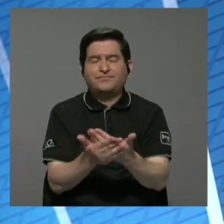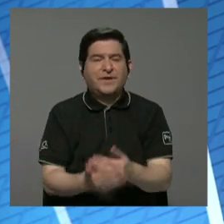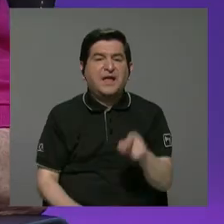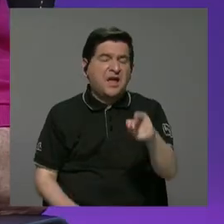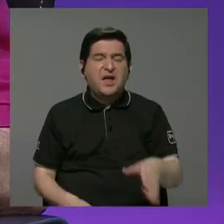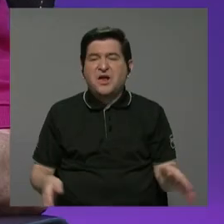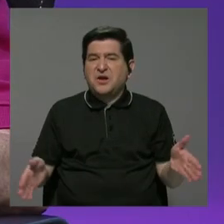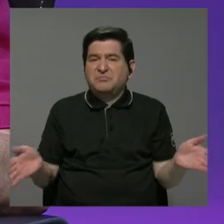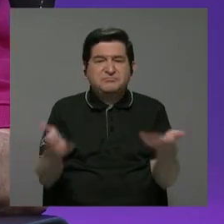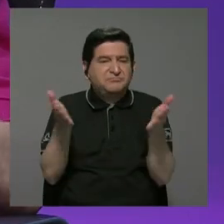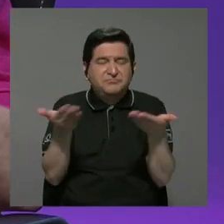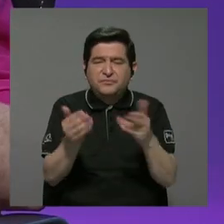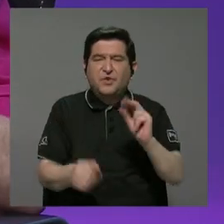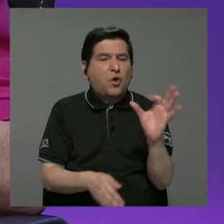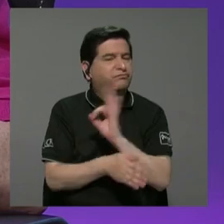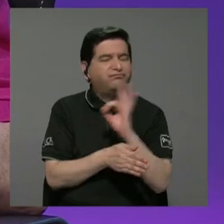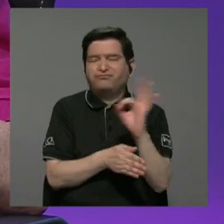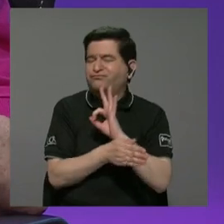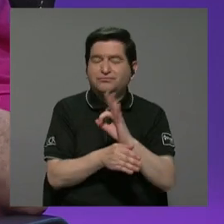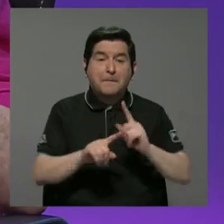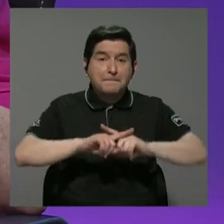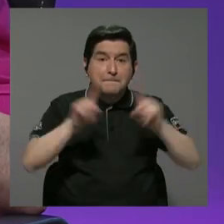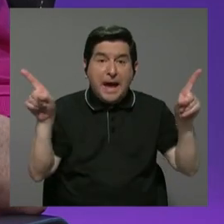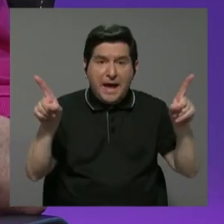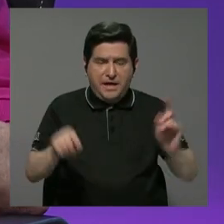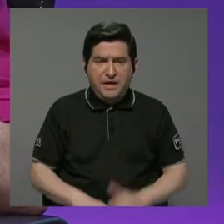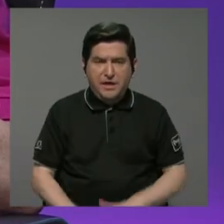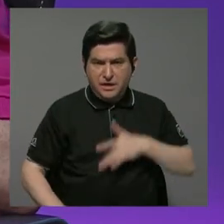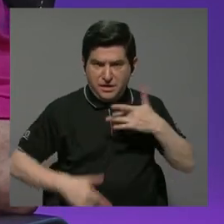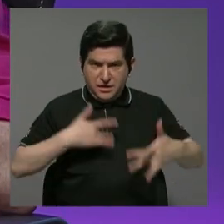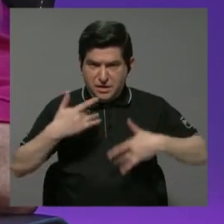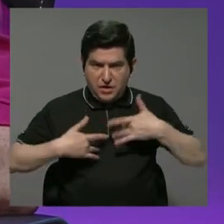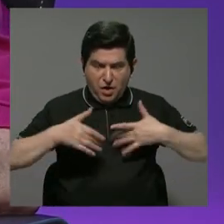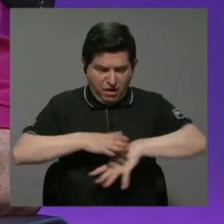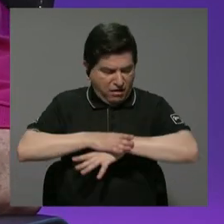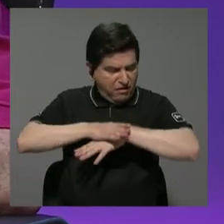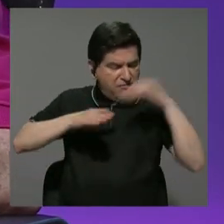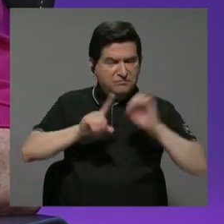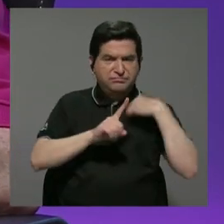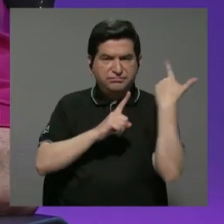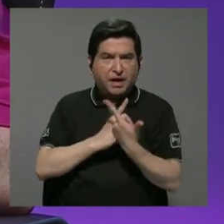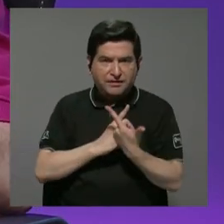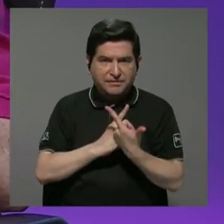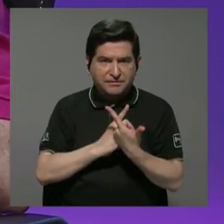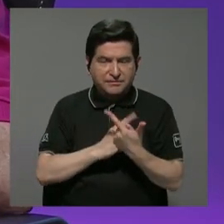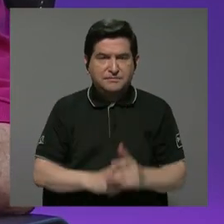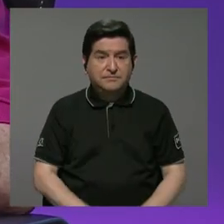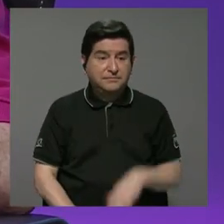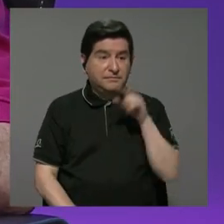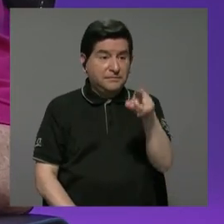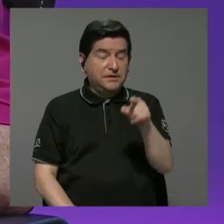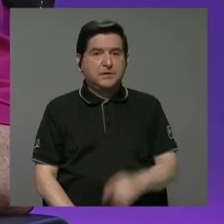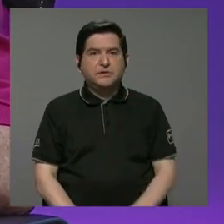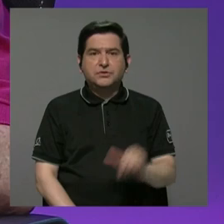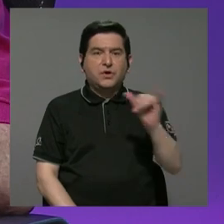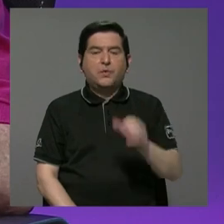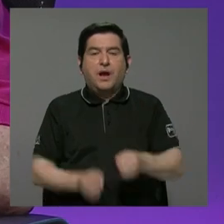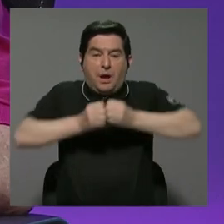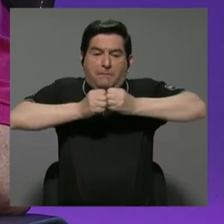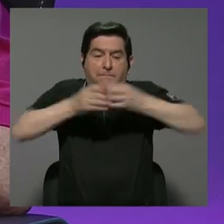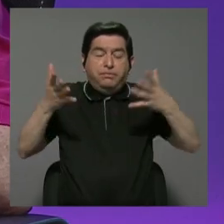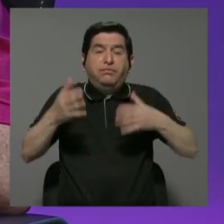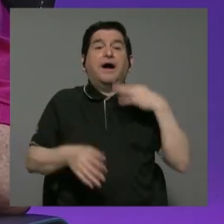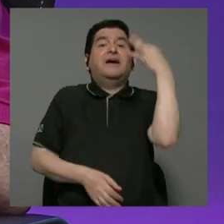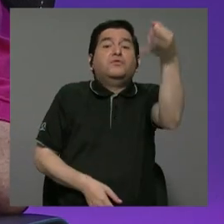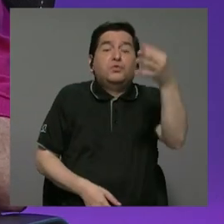animado, no va a funcionar. Pero además hay todo un sentimiento de exclusión social, que eso es una bomba de tiempo, y esto